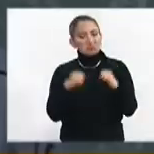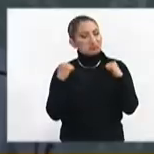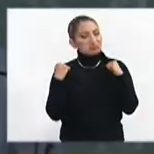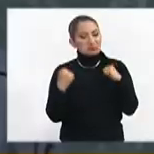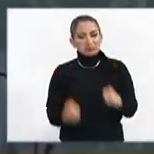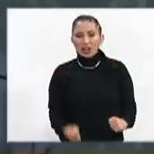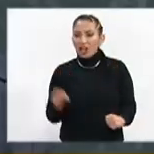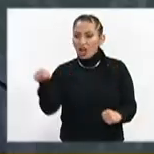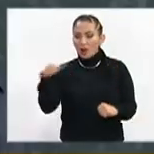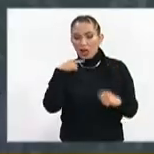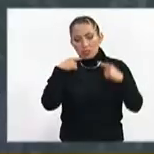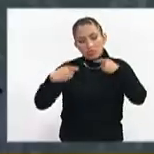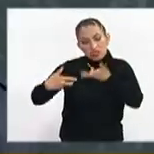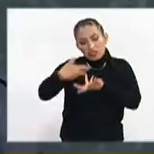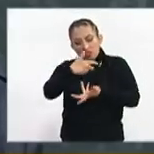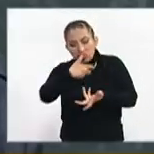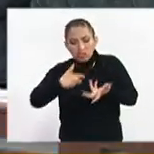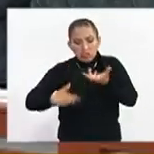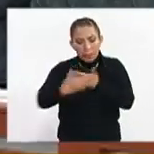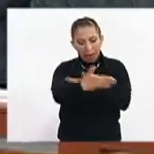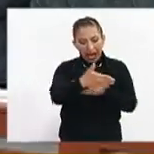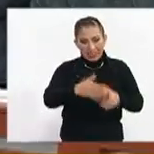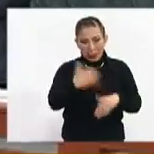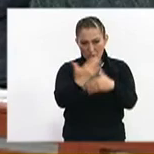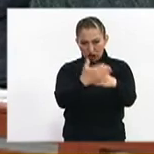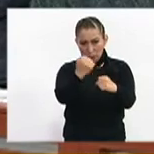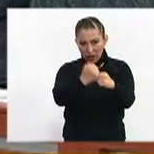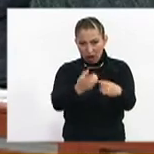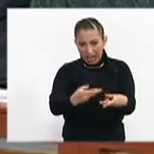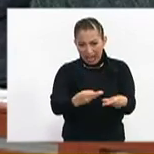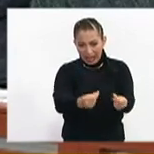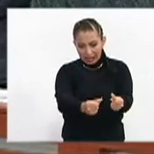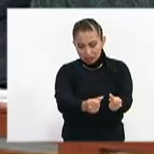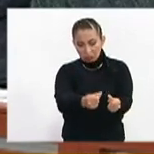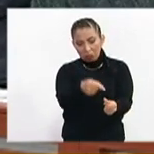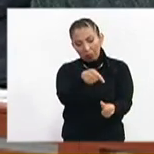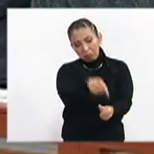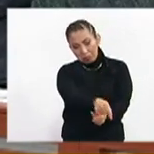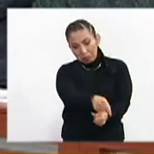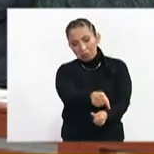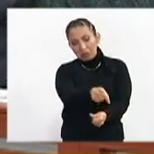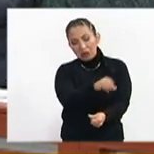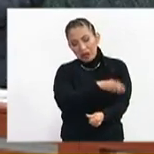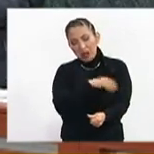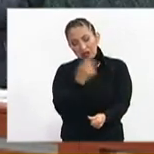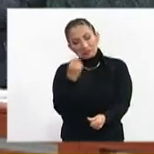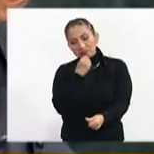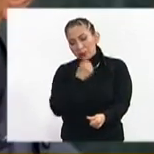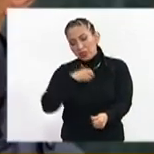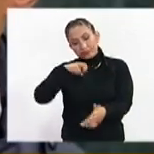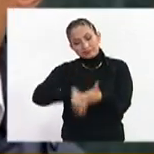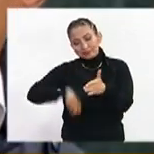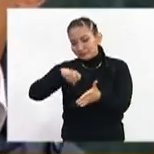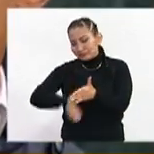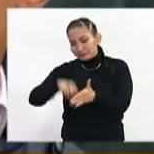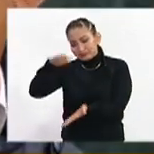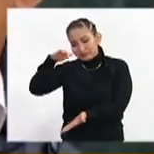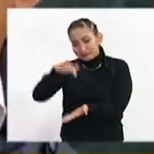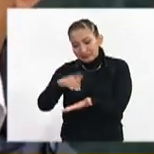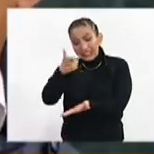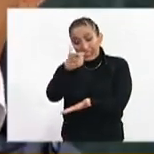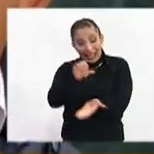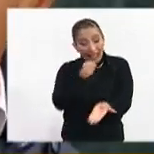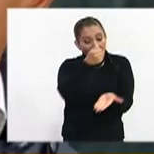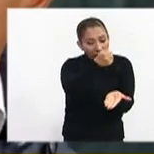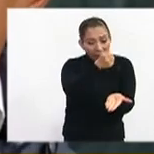Seguramente en el debate que se haga al paquete presupuestal para el próximo año, se den reacomodos a la